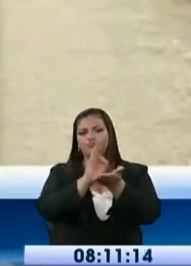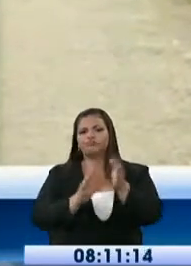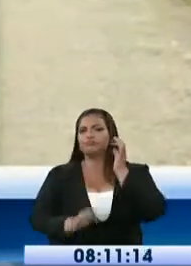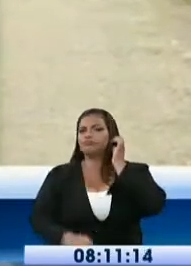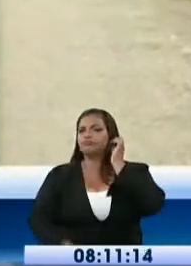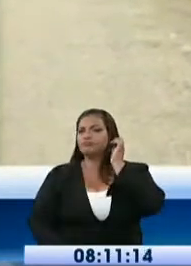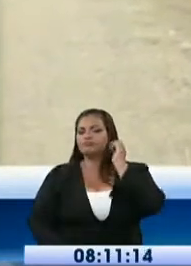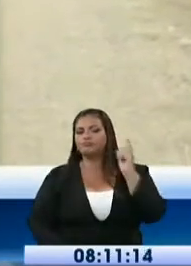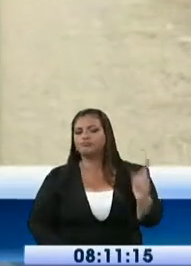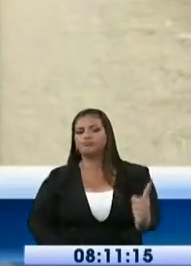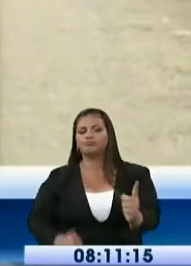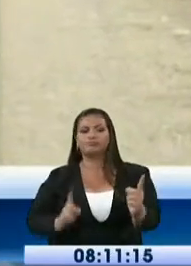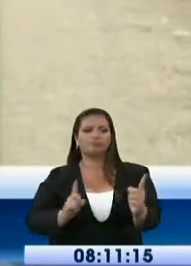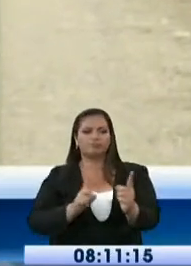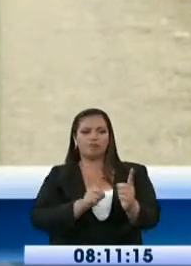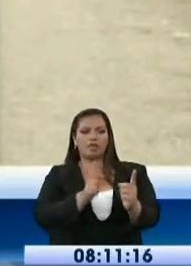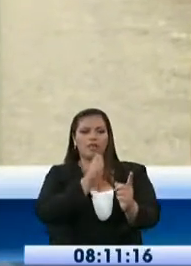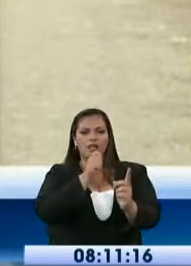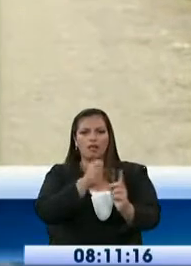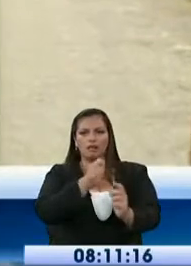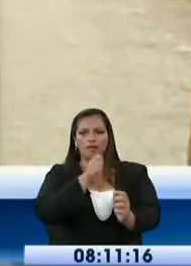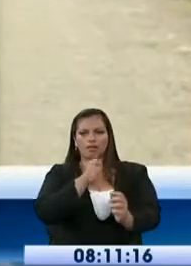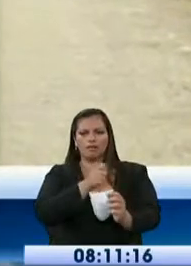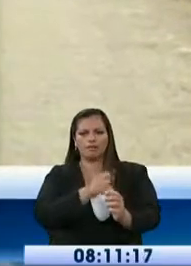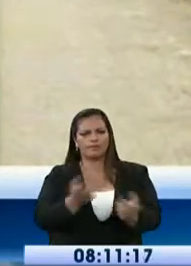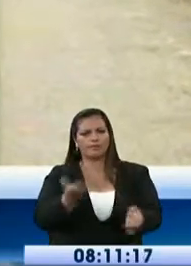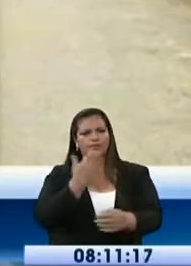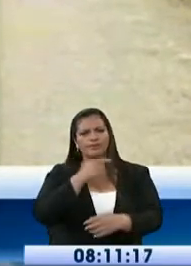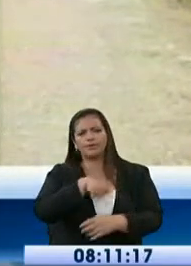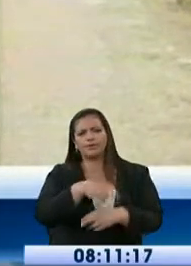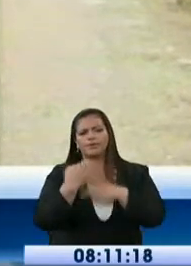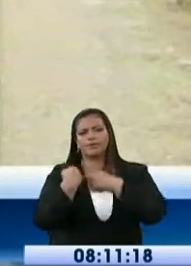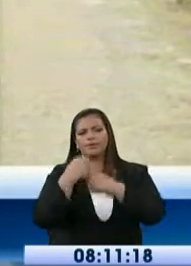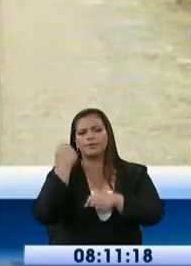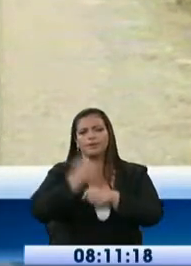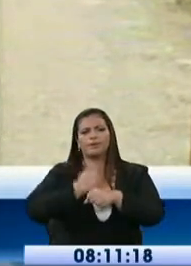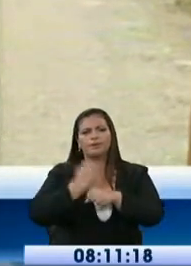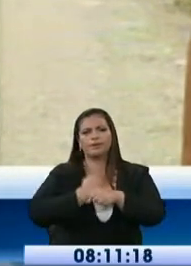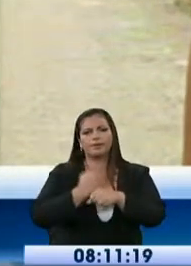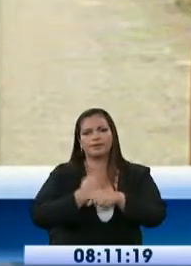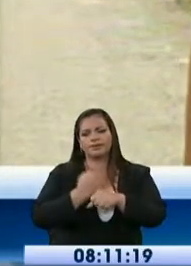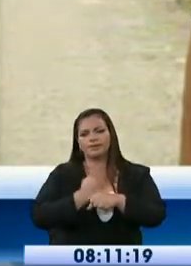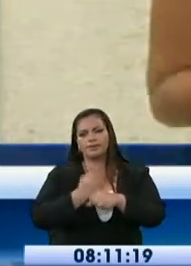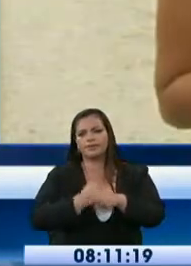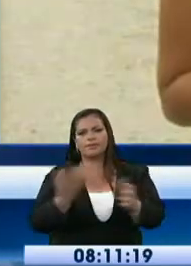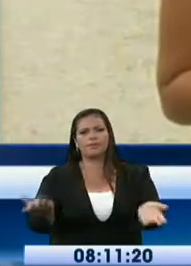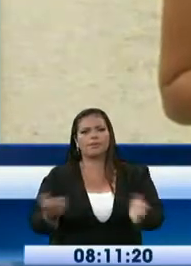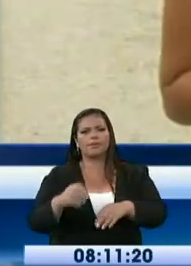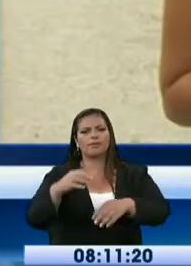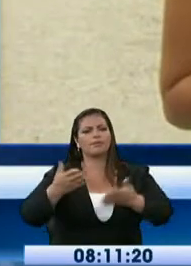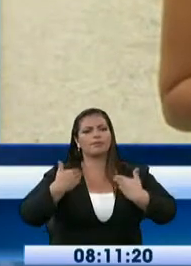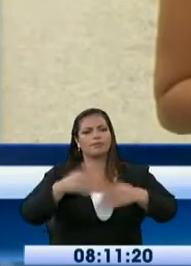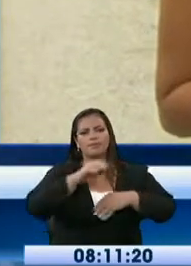realizando, en todos los canales realmente de aguas lluvias de la ciudad de Guayaquil y también de la conciencia que hay